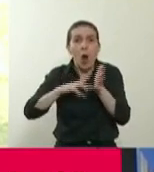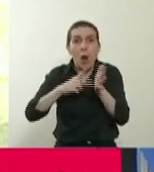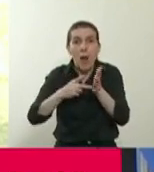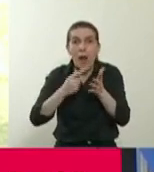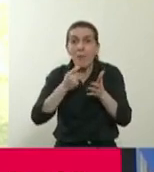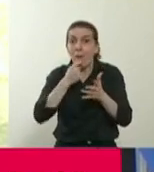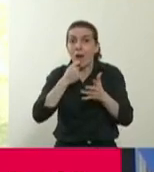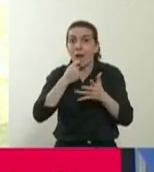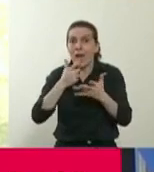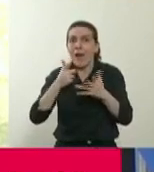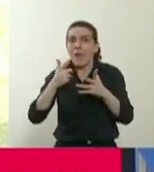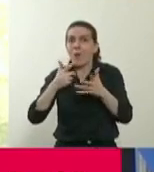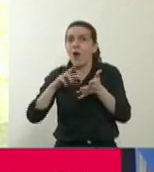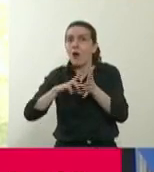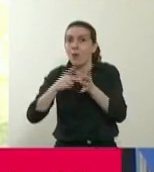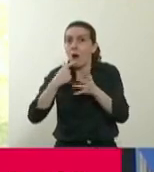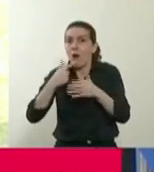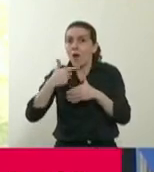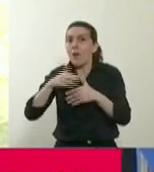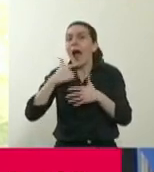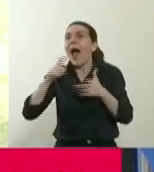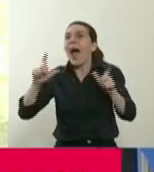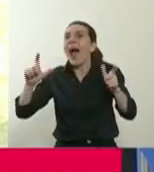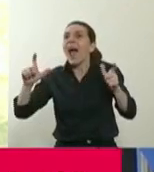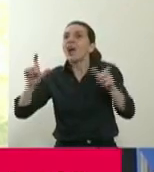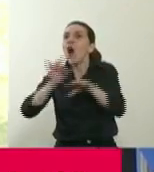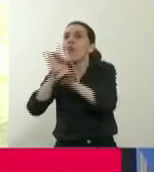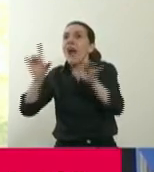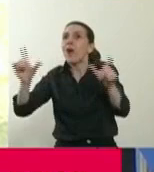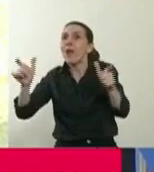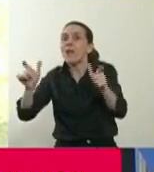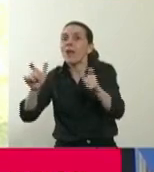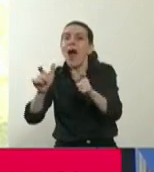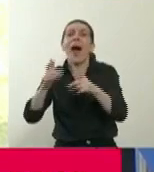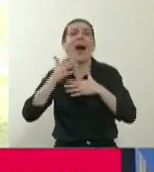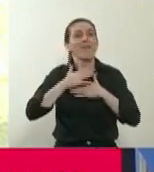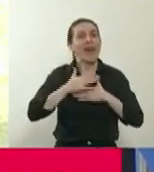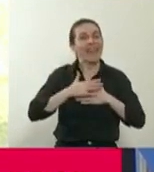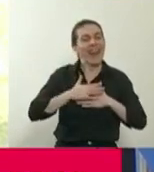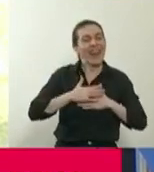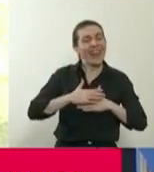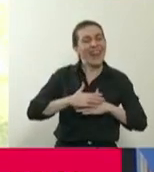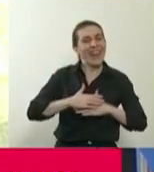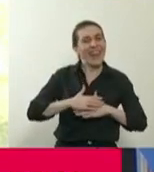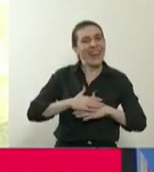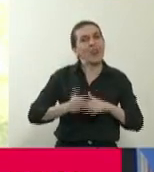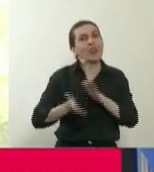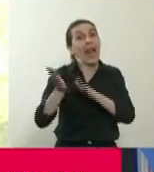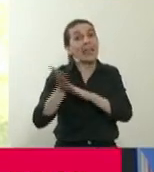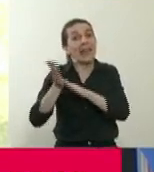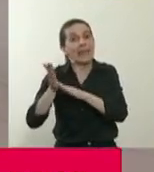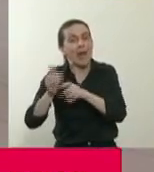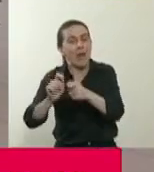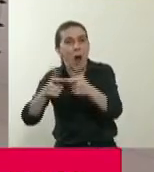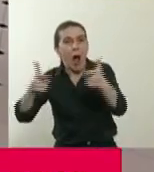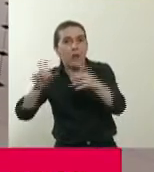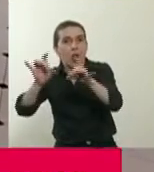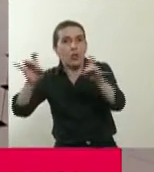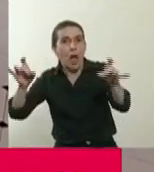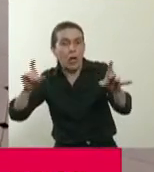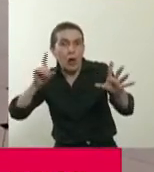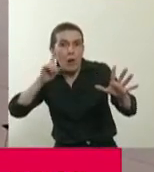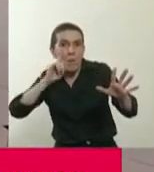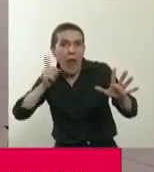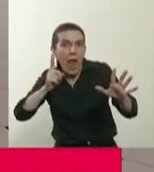cuando sentimos que el problema se acota nos relajamos, y cuando nos relajamos es cuando nos exponemos al peor riesgo. Y